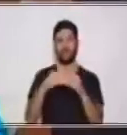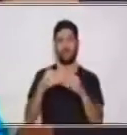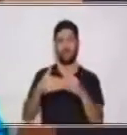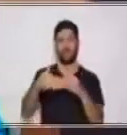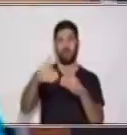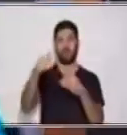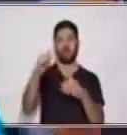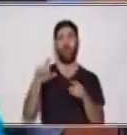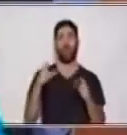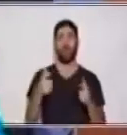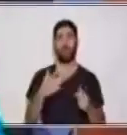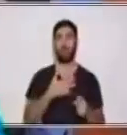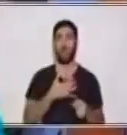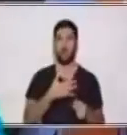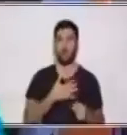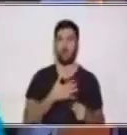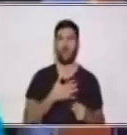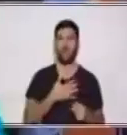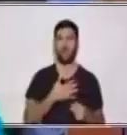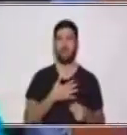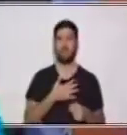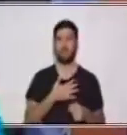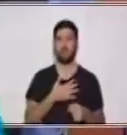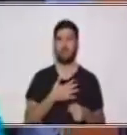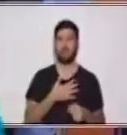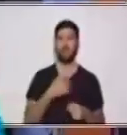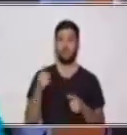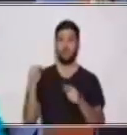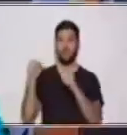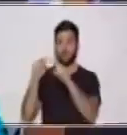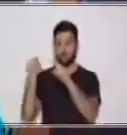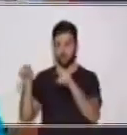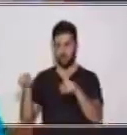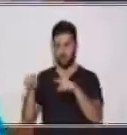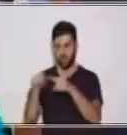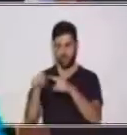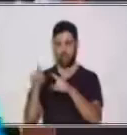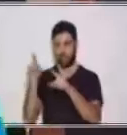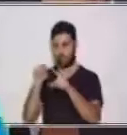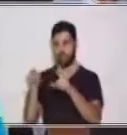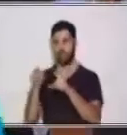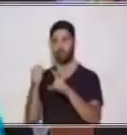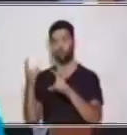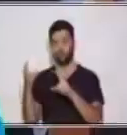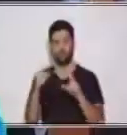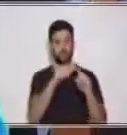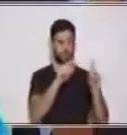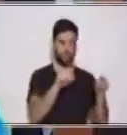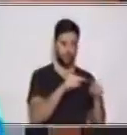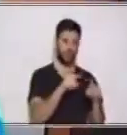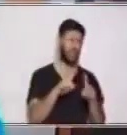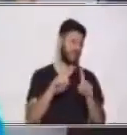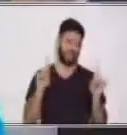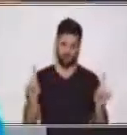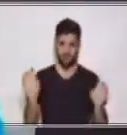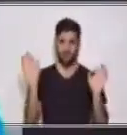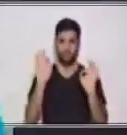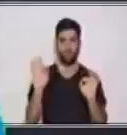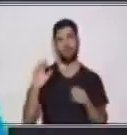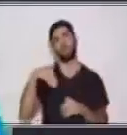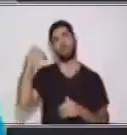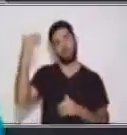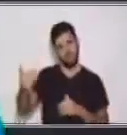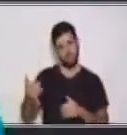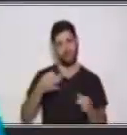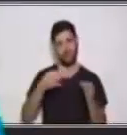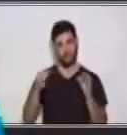coordenadas polares y las coordenadas rectangulares. Hoy vamos a verlo de manera general.